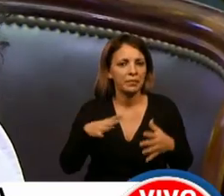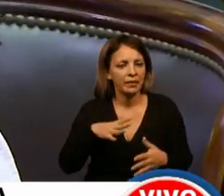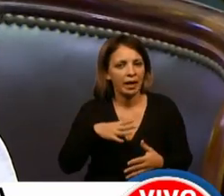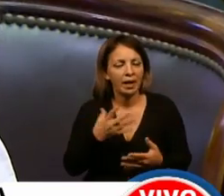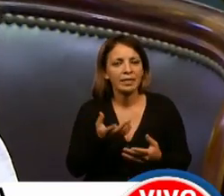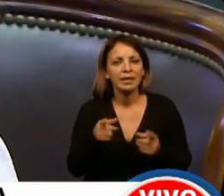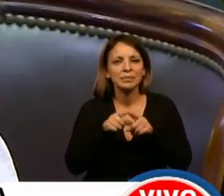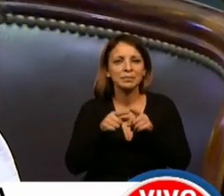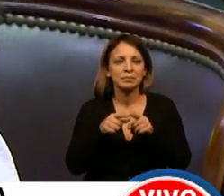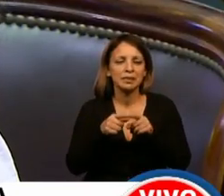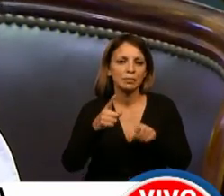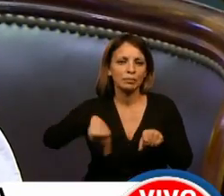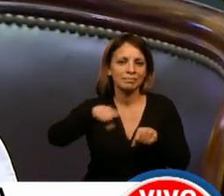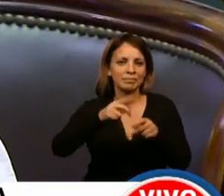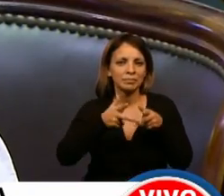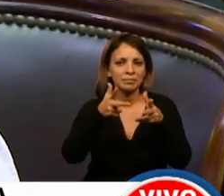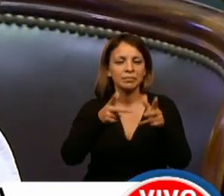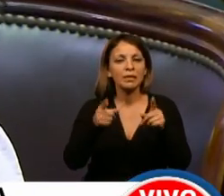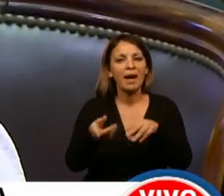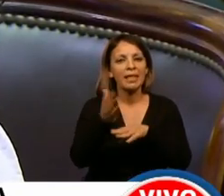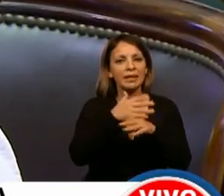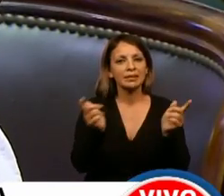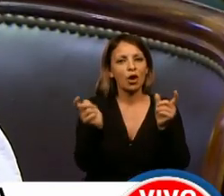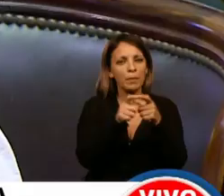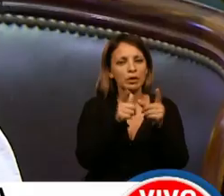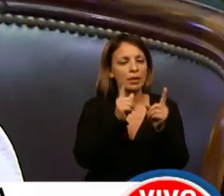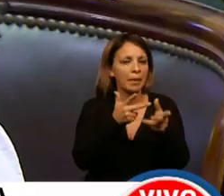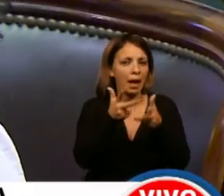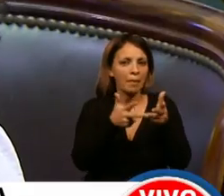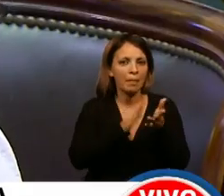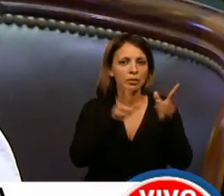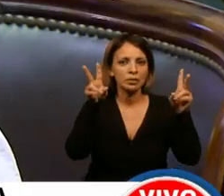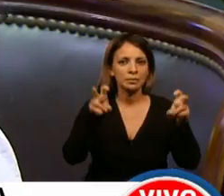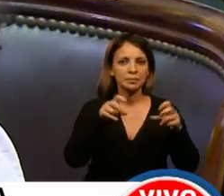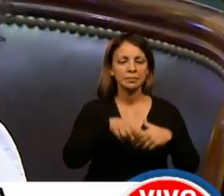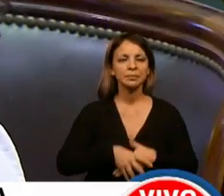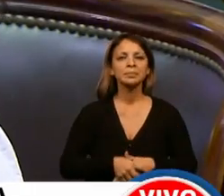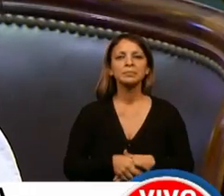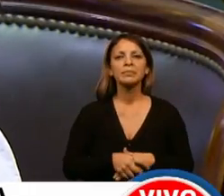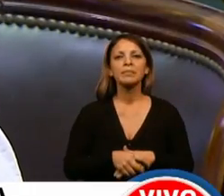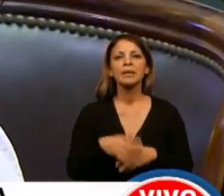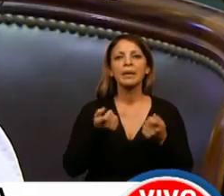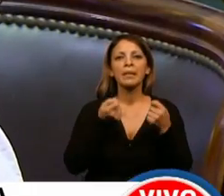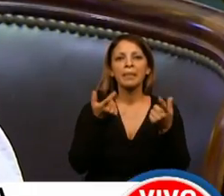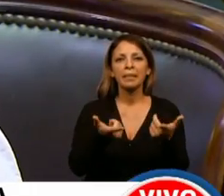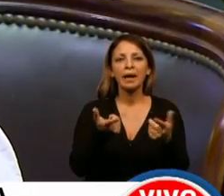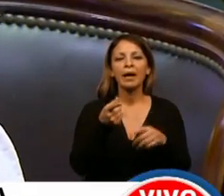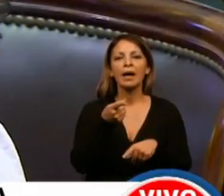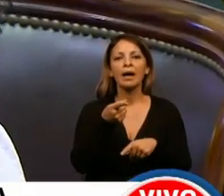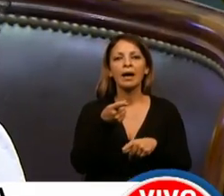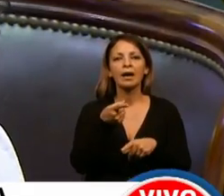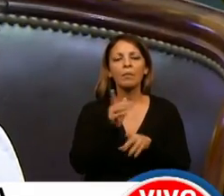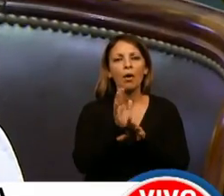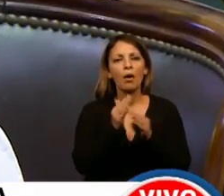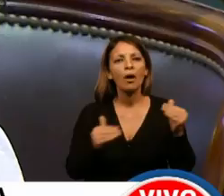asimismo en su tratamiento en las comisiones a saldar una deuda de inequidad